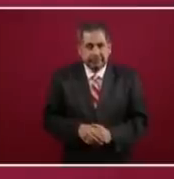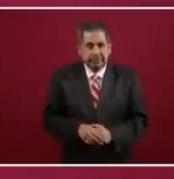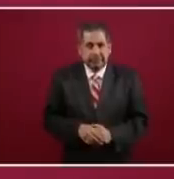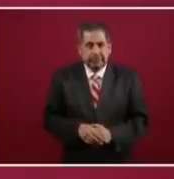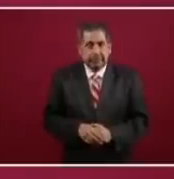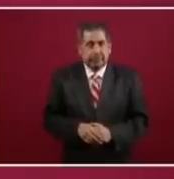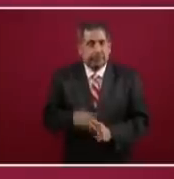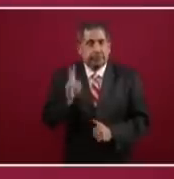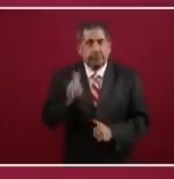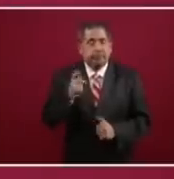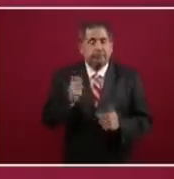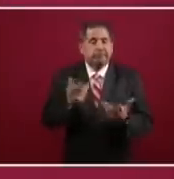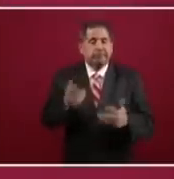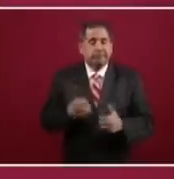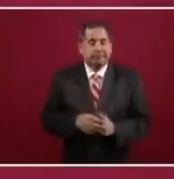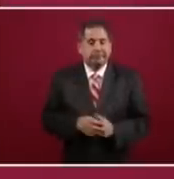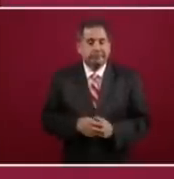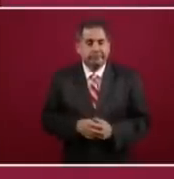la verdad